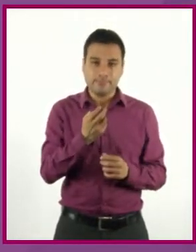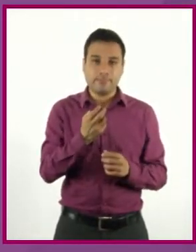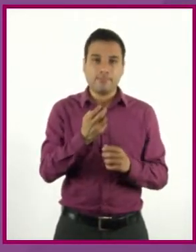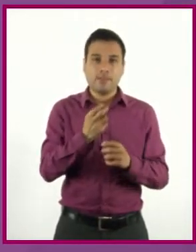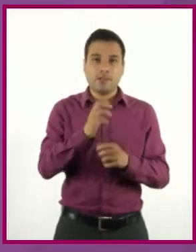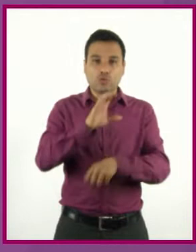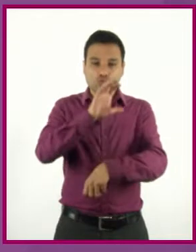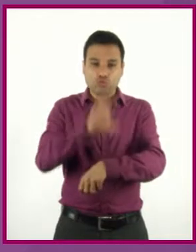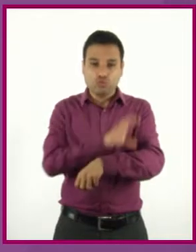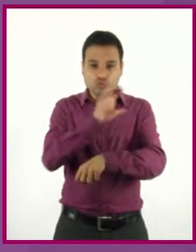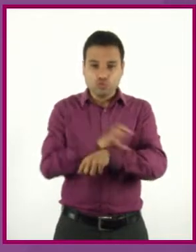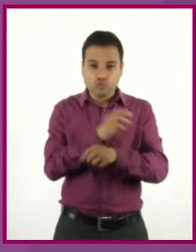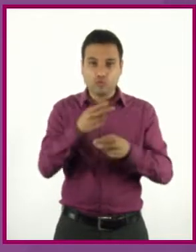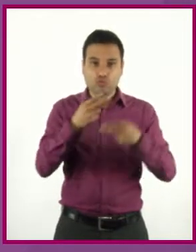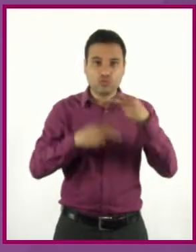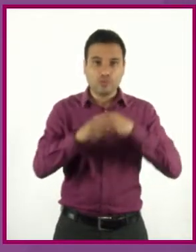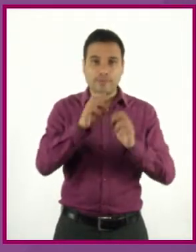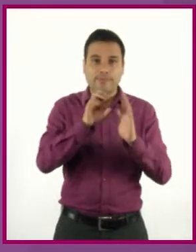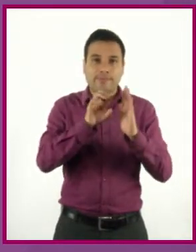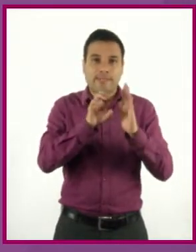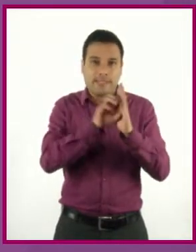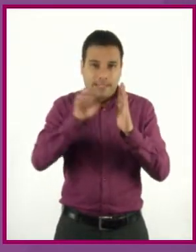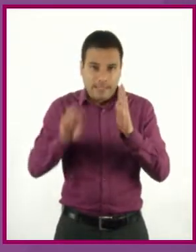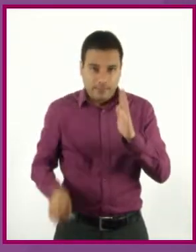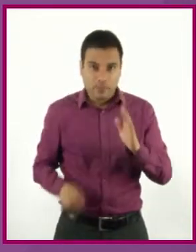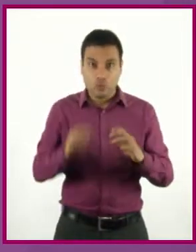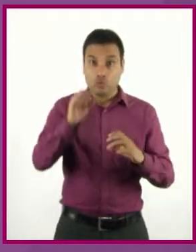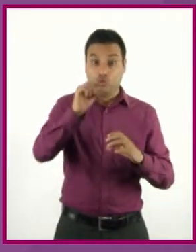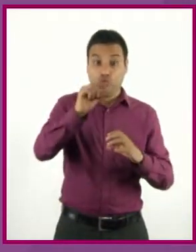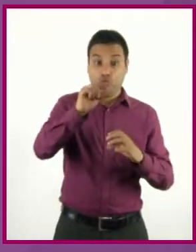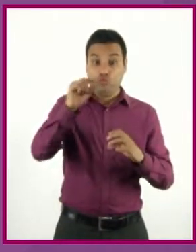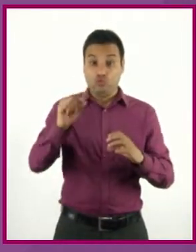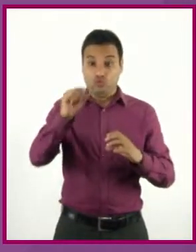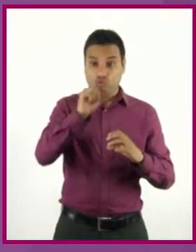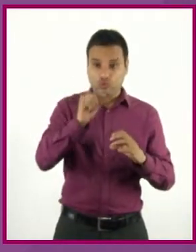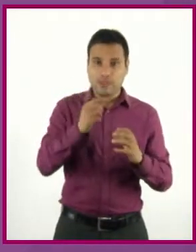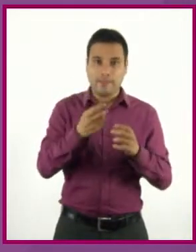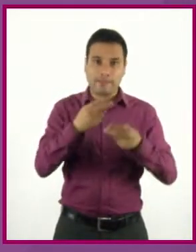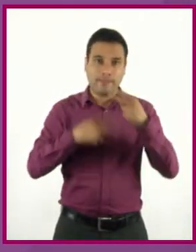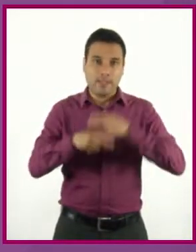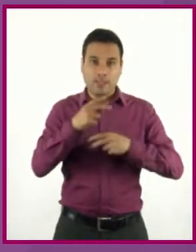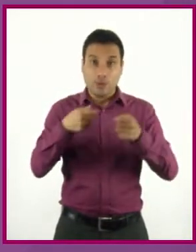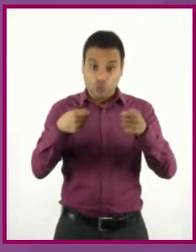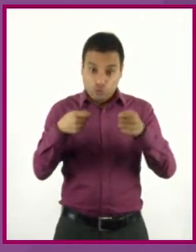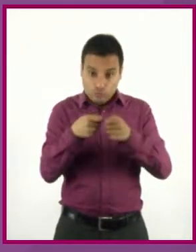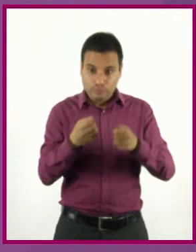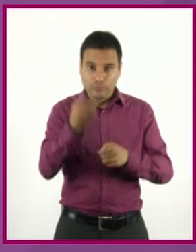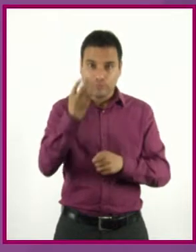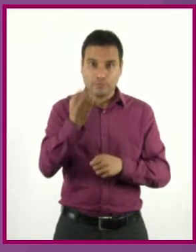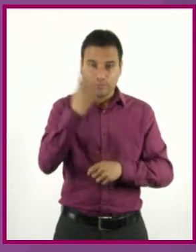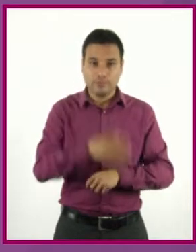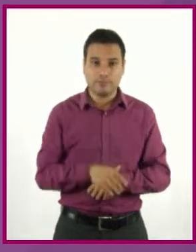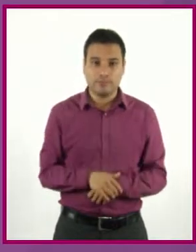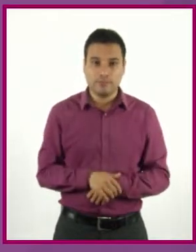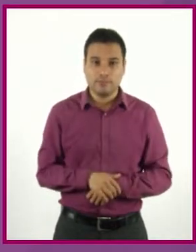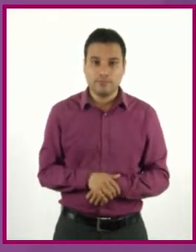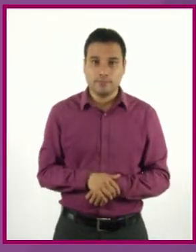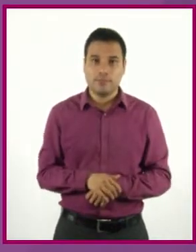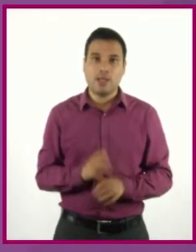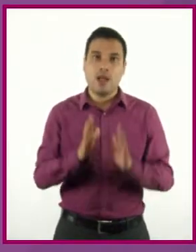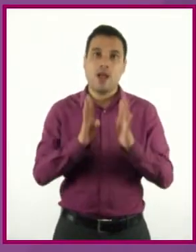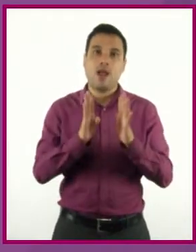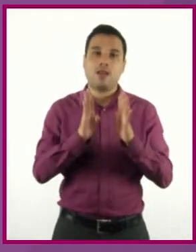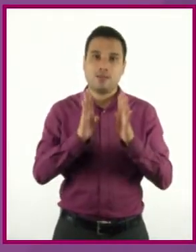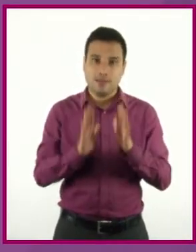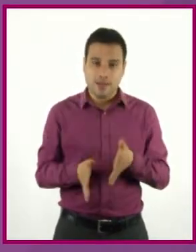y cuando saltan de un cable a otro, producen las chispas en mi experimento. ¡Uf! ¡Ya acabé!